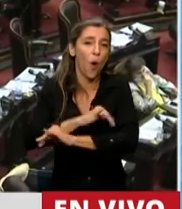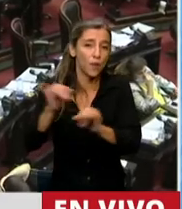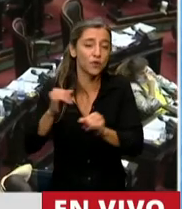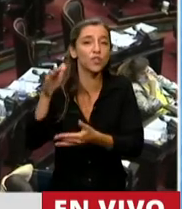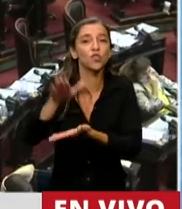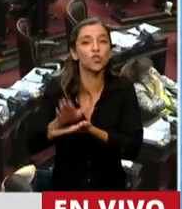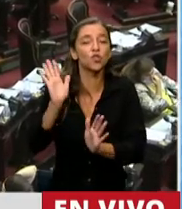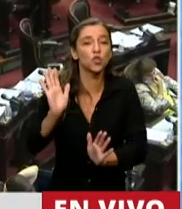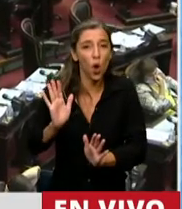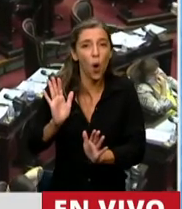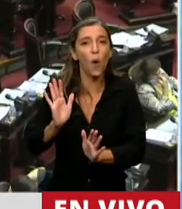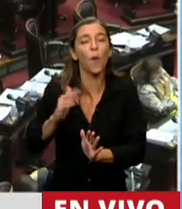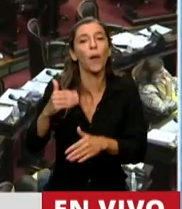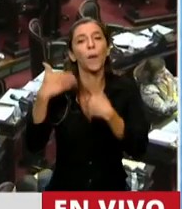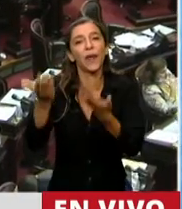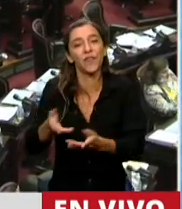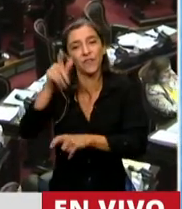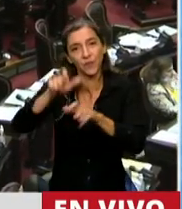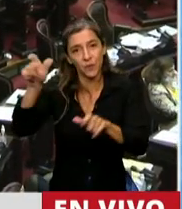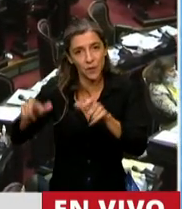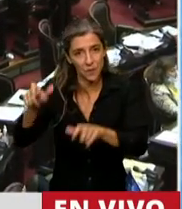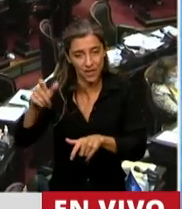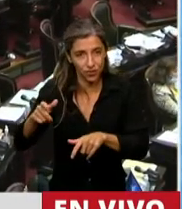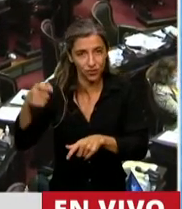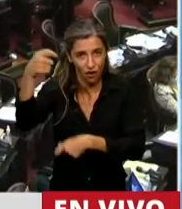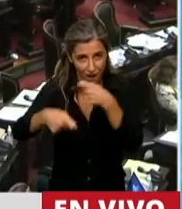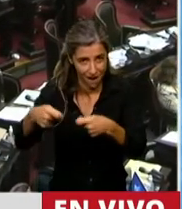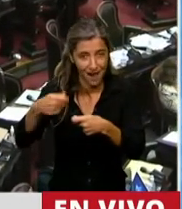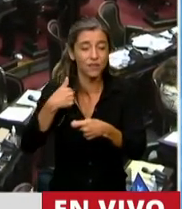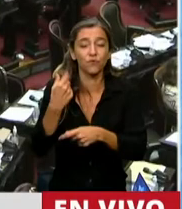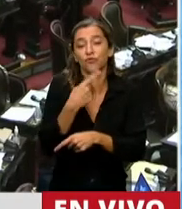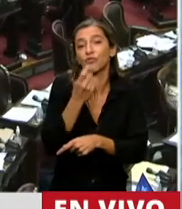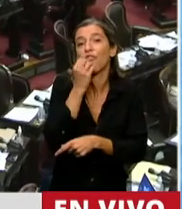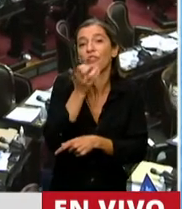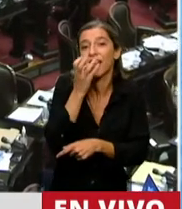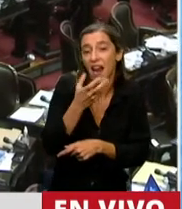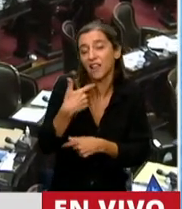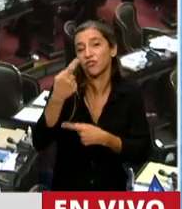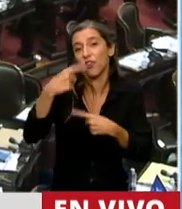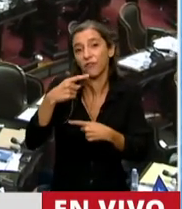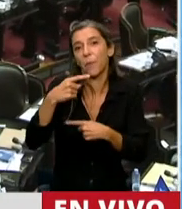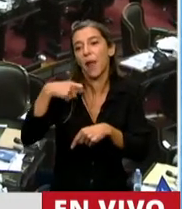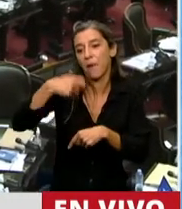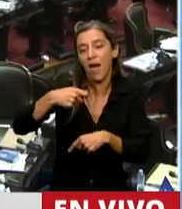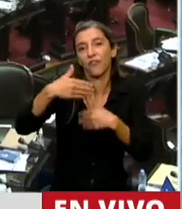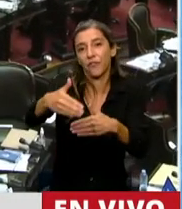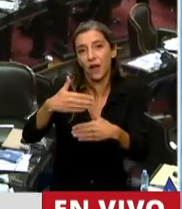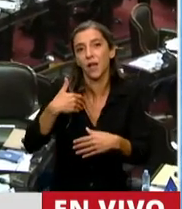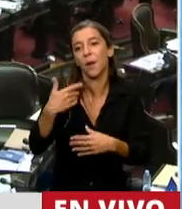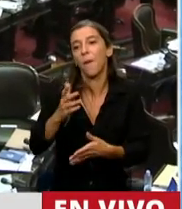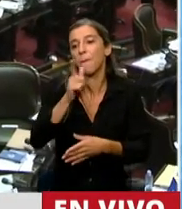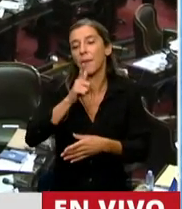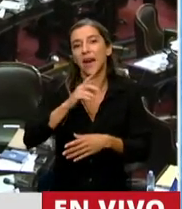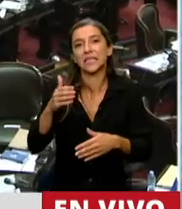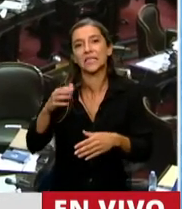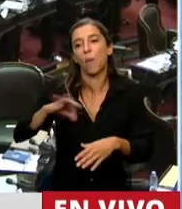cumplidores. Cada vez que aprobamos una moratoria, un blanqueo, de algún modo estamos premiando a quienes han evadido o han